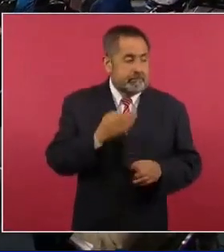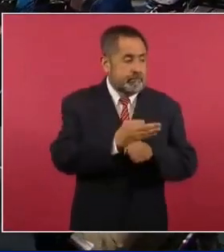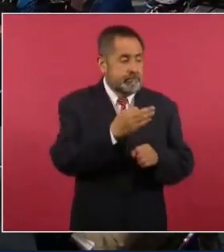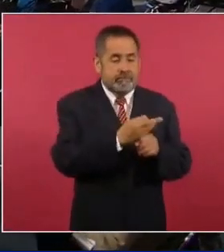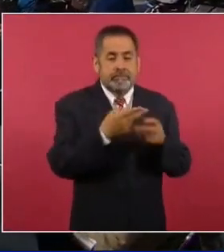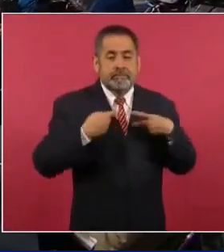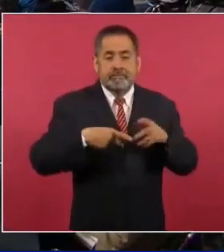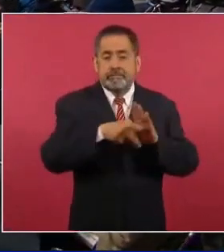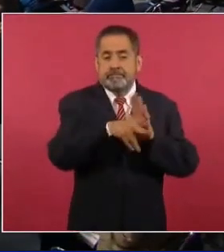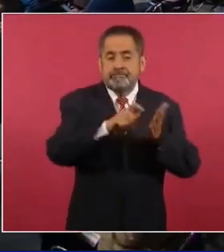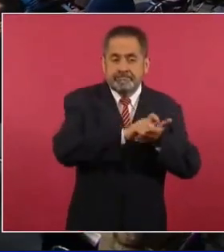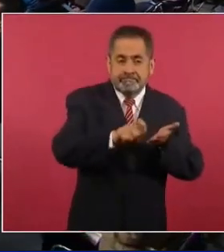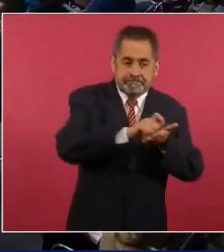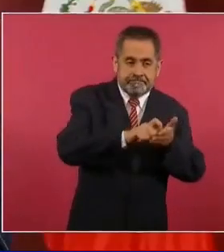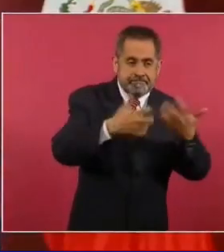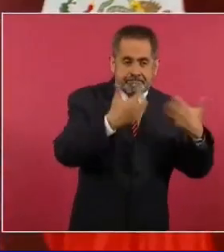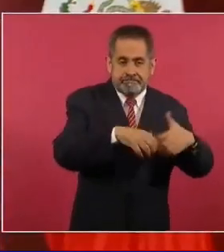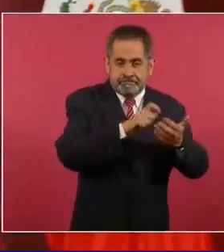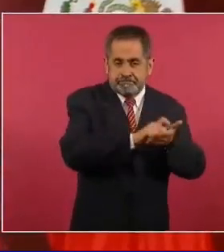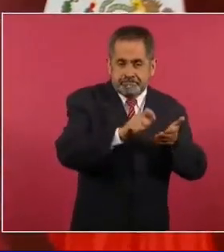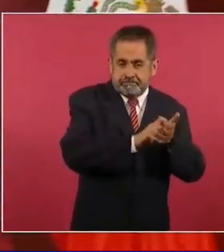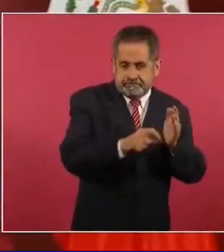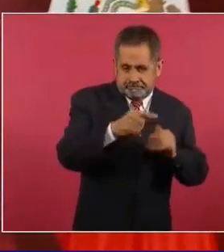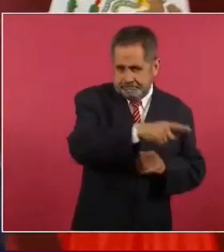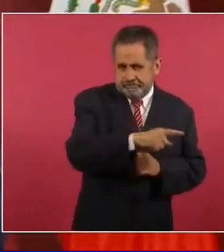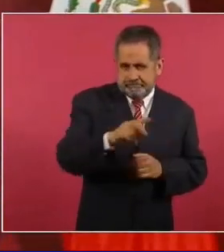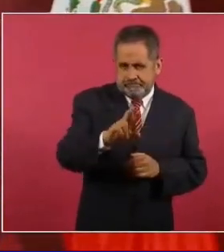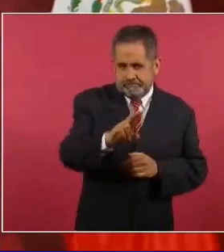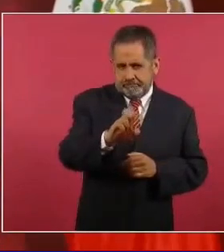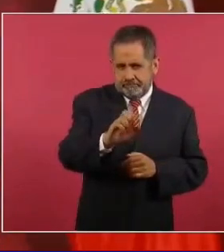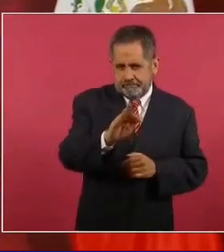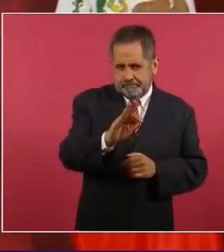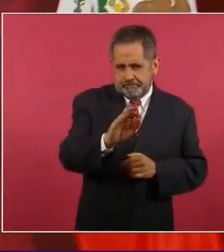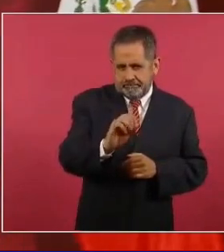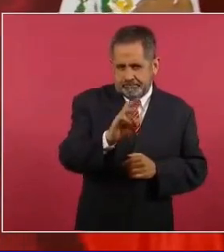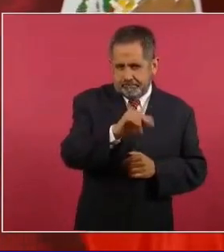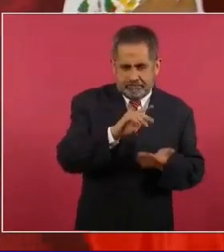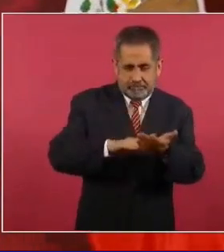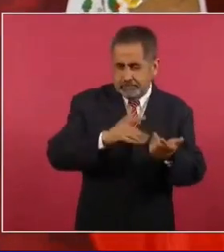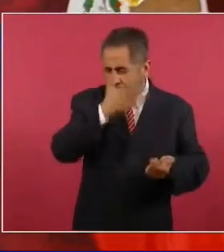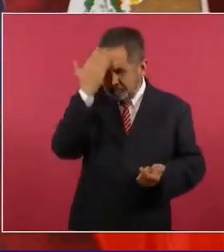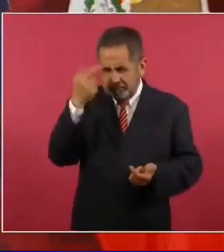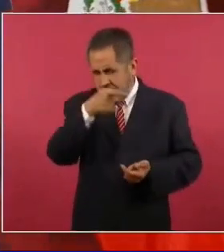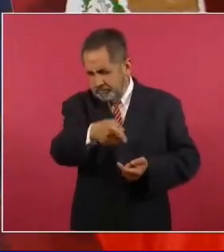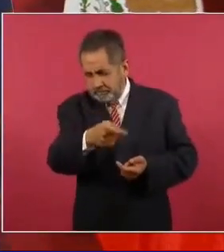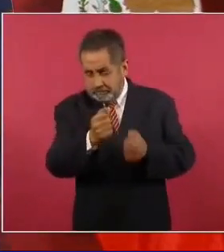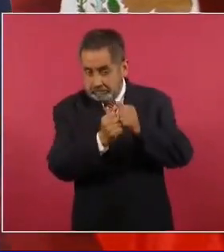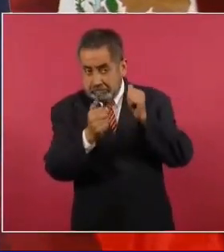Reforma, o sea, que no sabían de esto